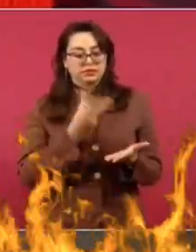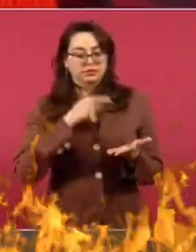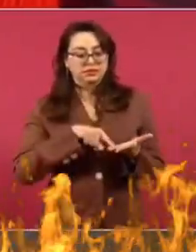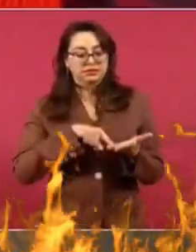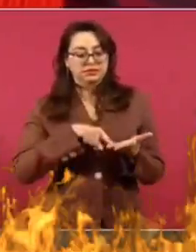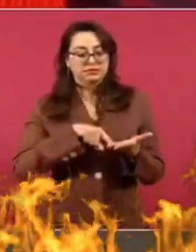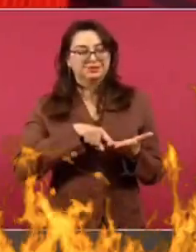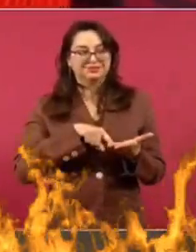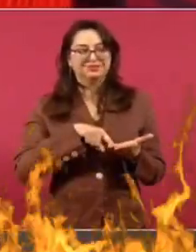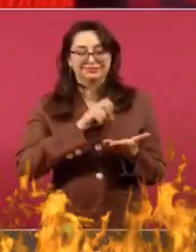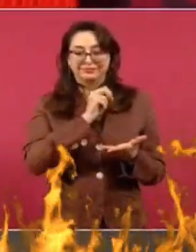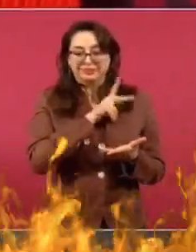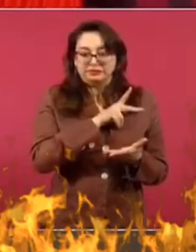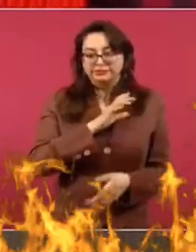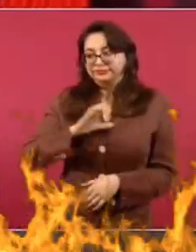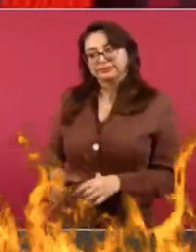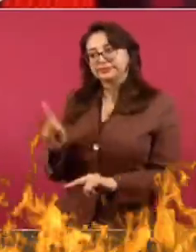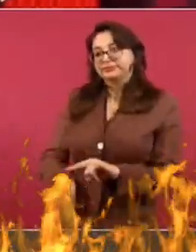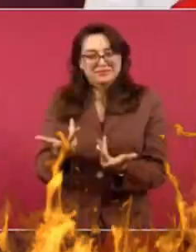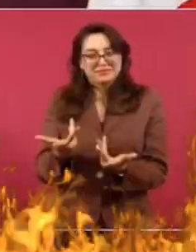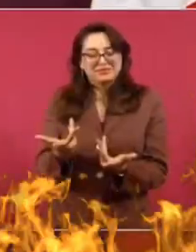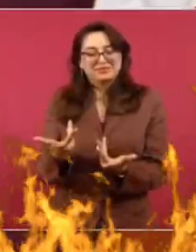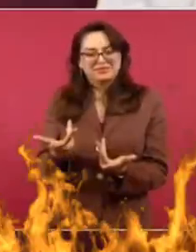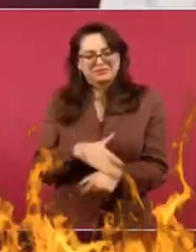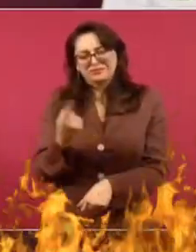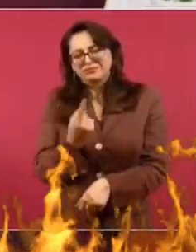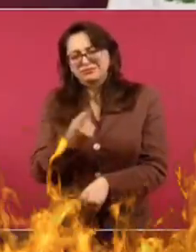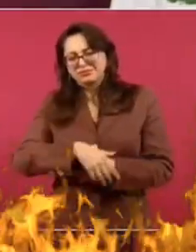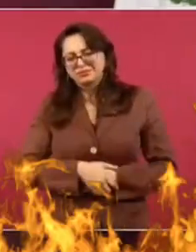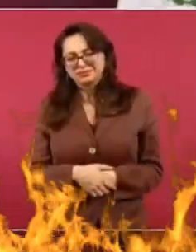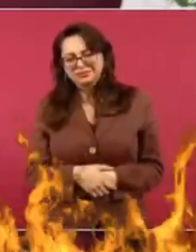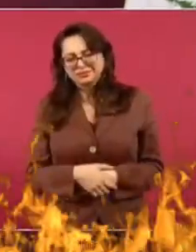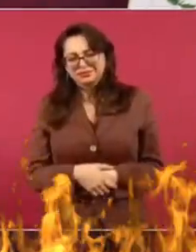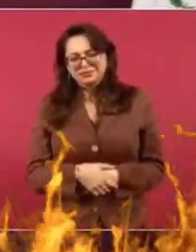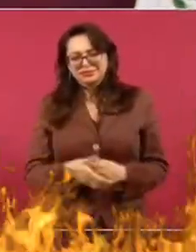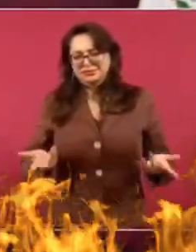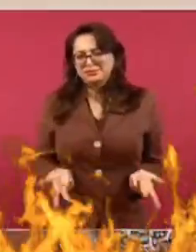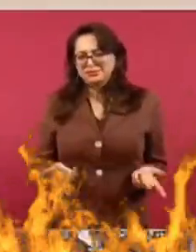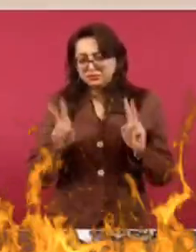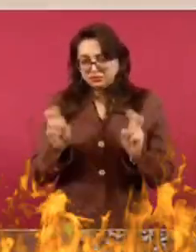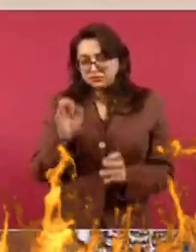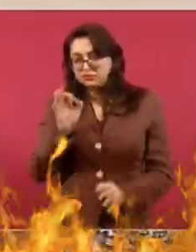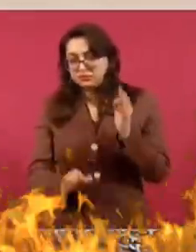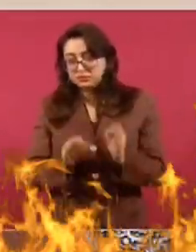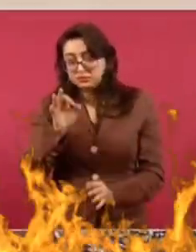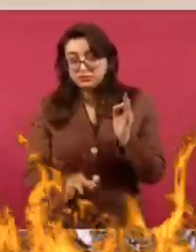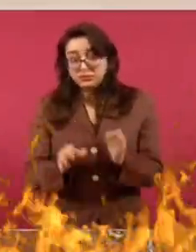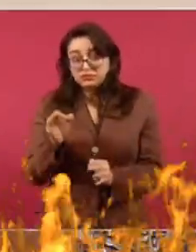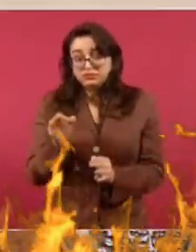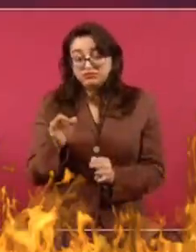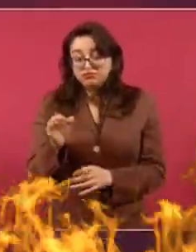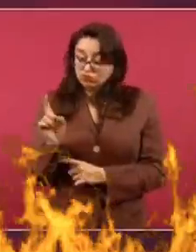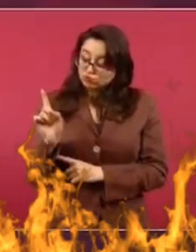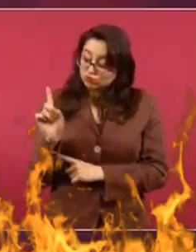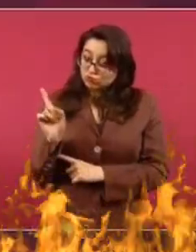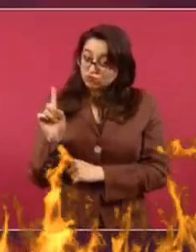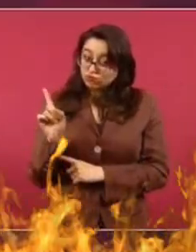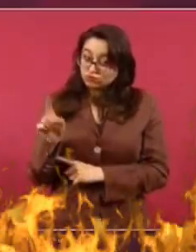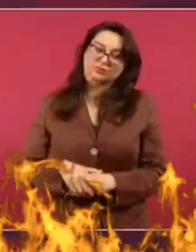quita las candidaturas. ¿Por qué? ¿Es un asunto jurídico? Lo que diga mi